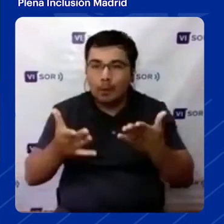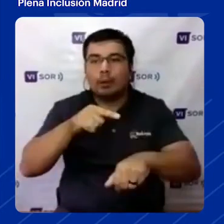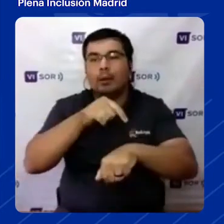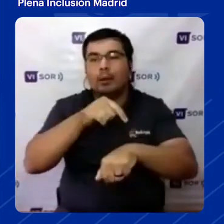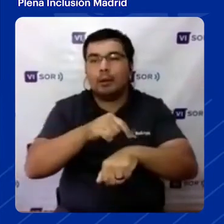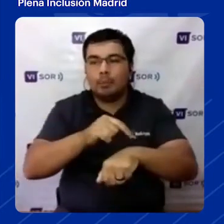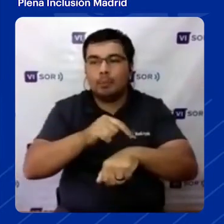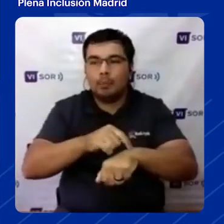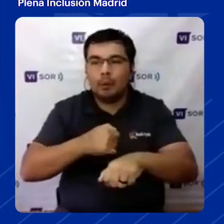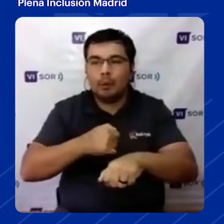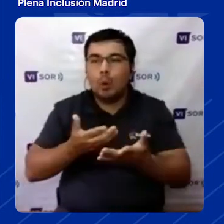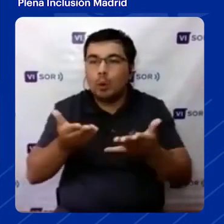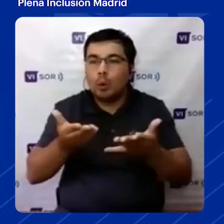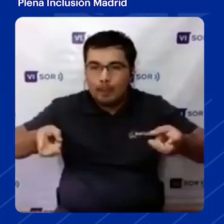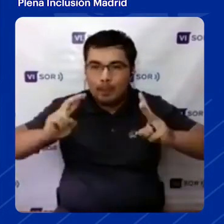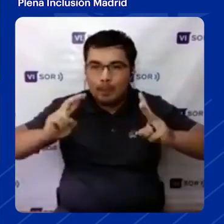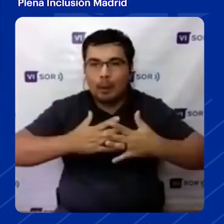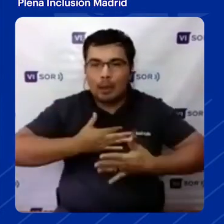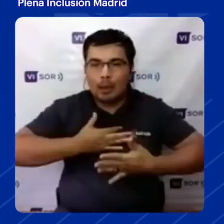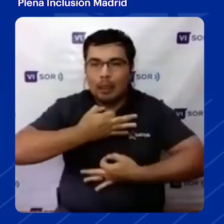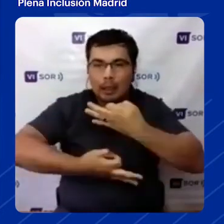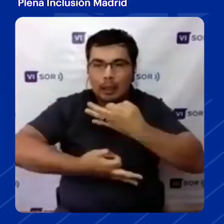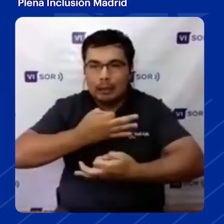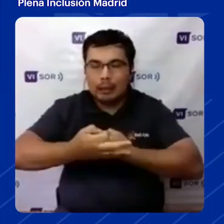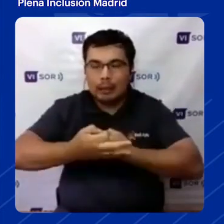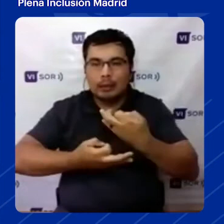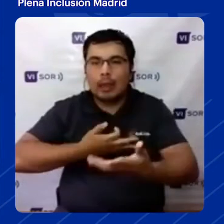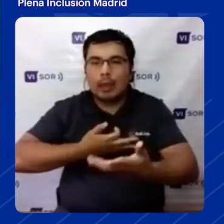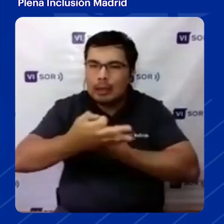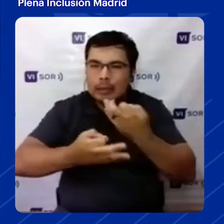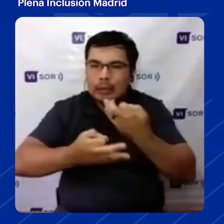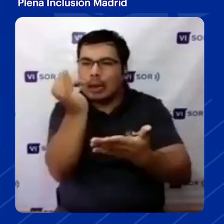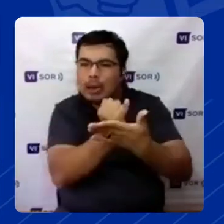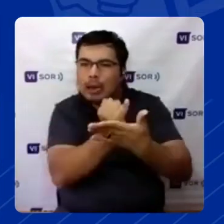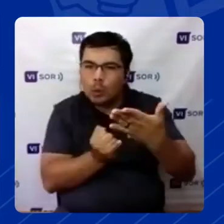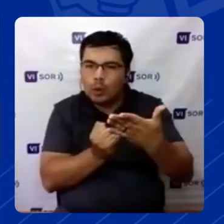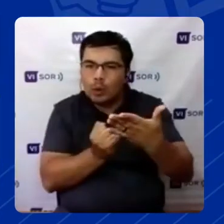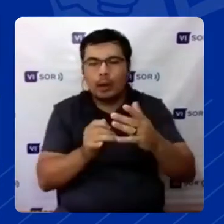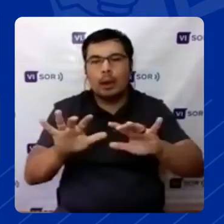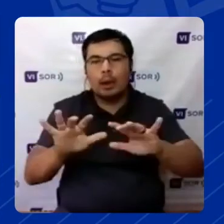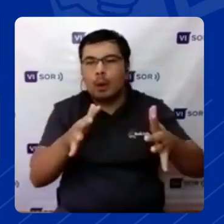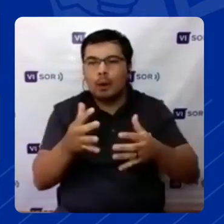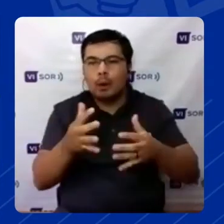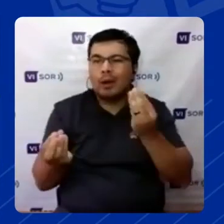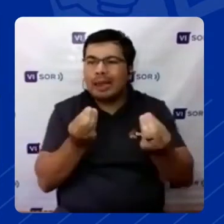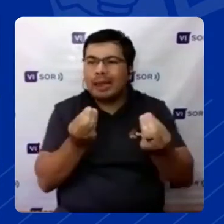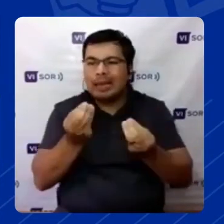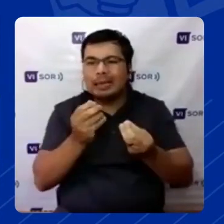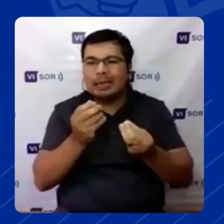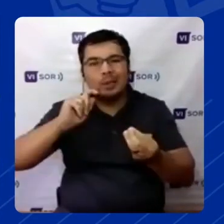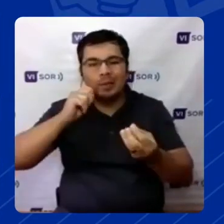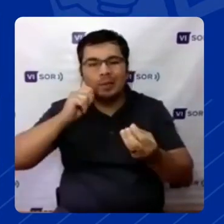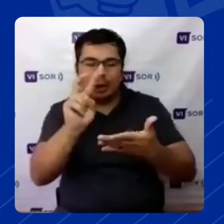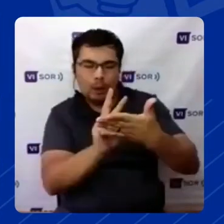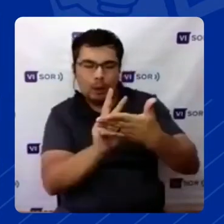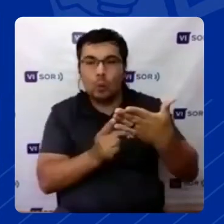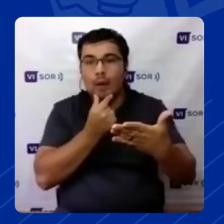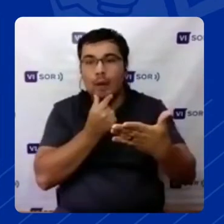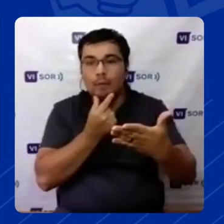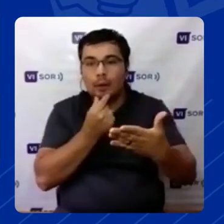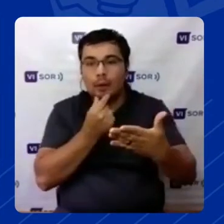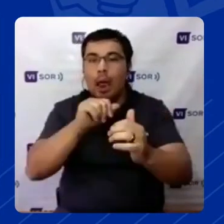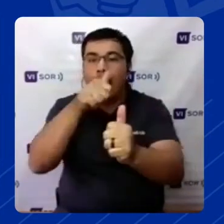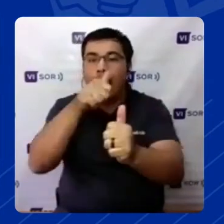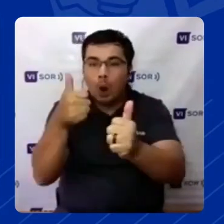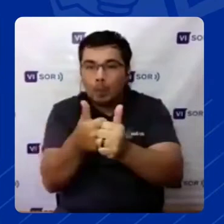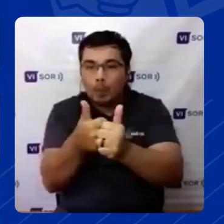contarles, ilustrarles un poco qué es la lectura fácil, acompañarles para precisamente, en la medida de lo